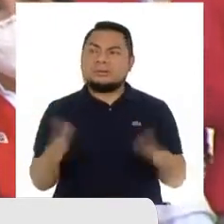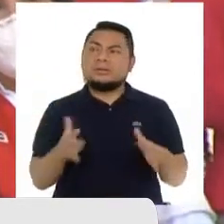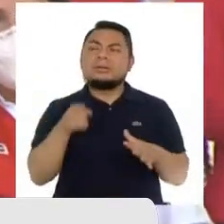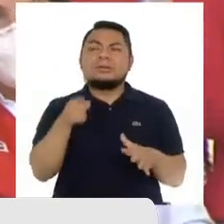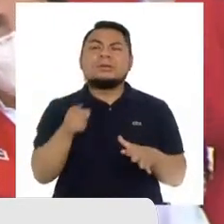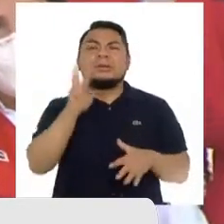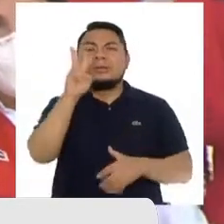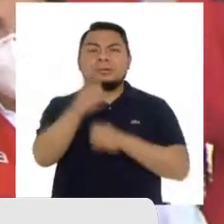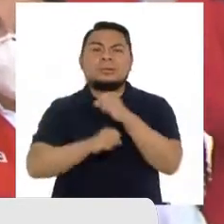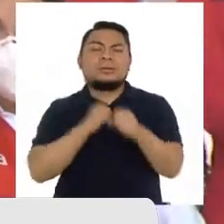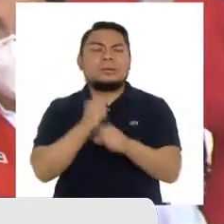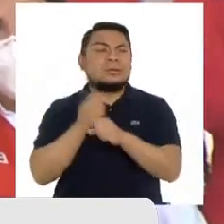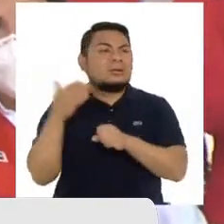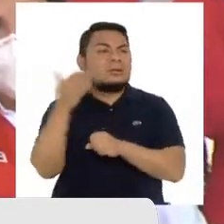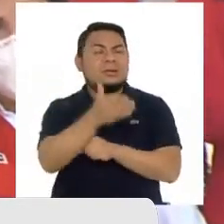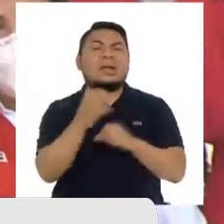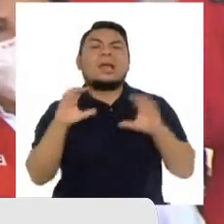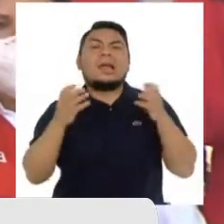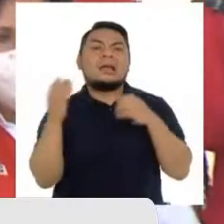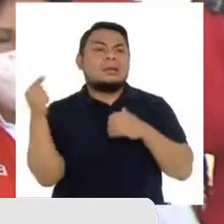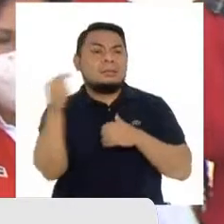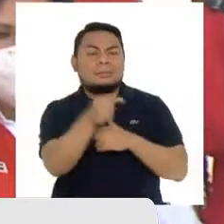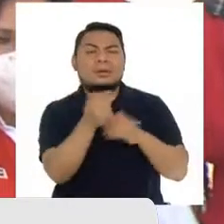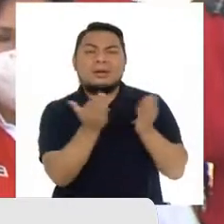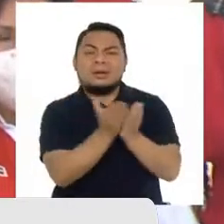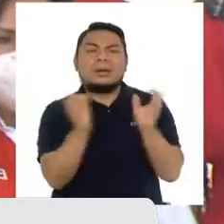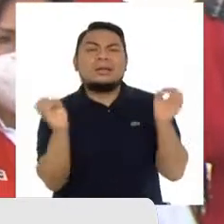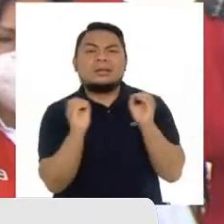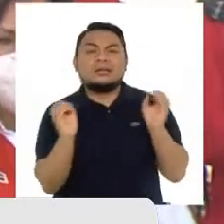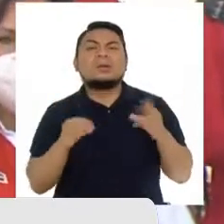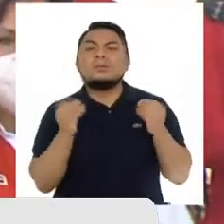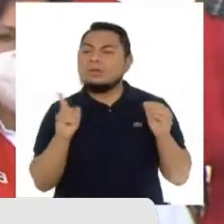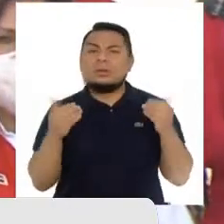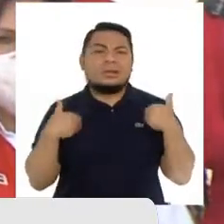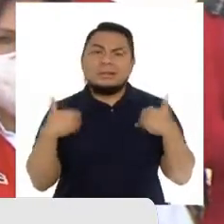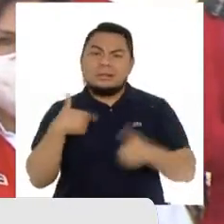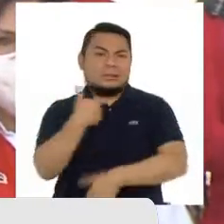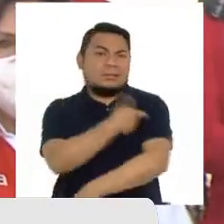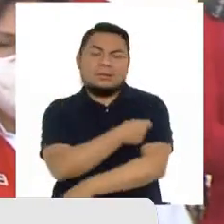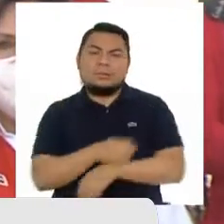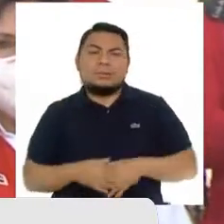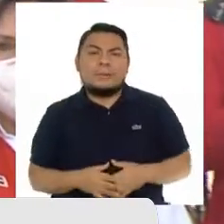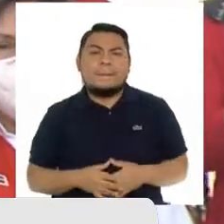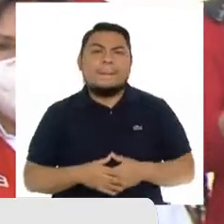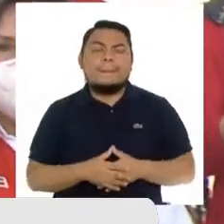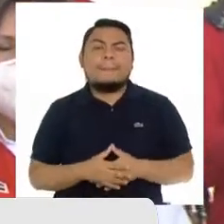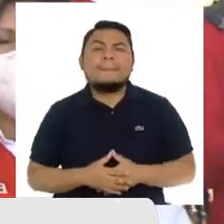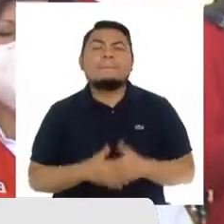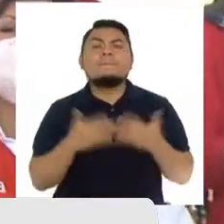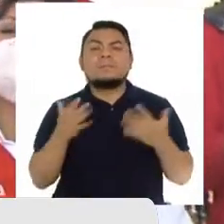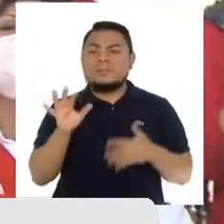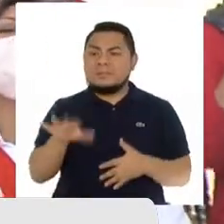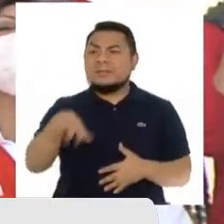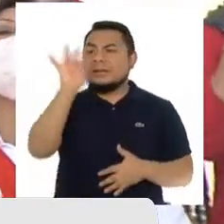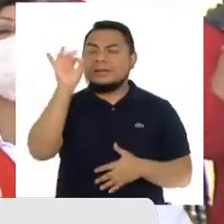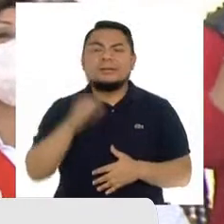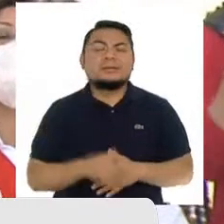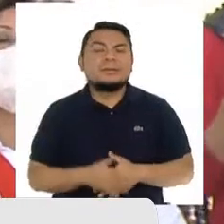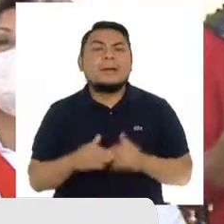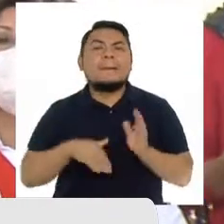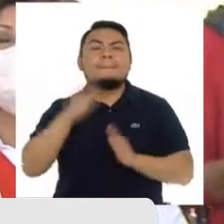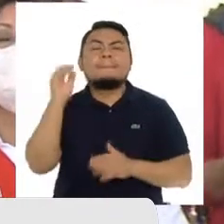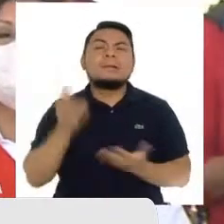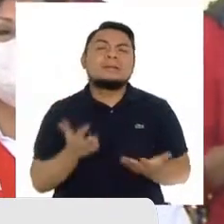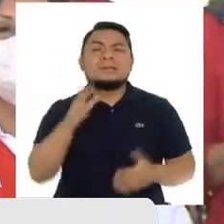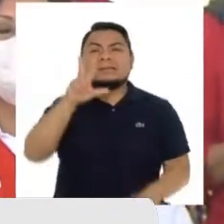por dos años no asistían a clases presenciales porque no tenían vacuna encontramos a más de